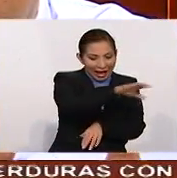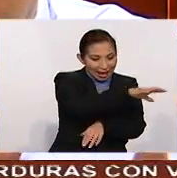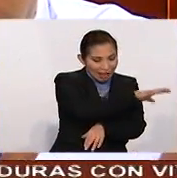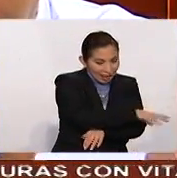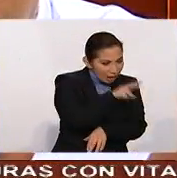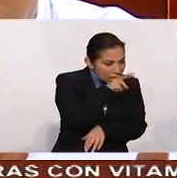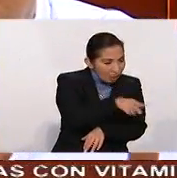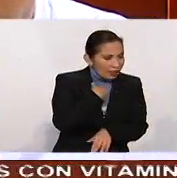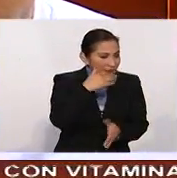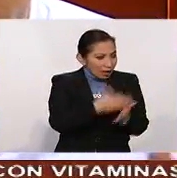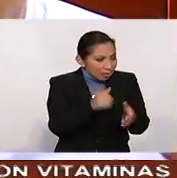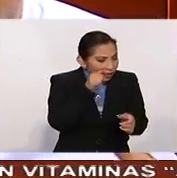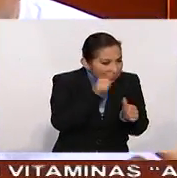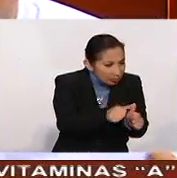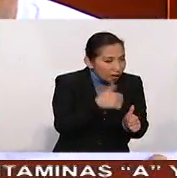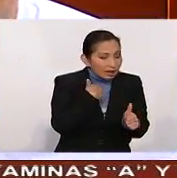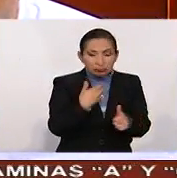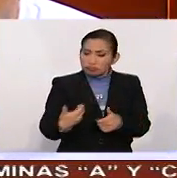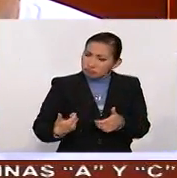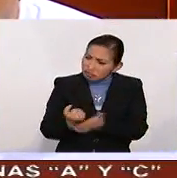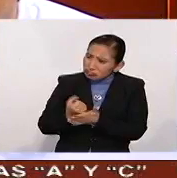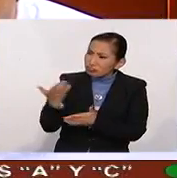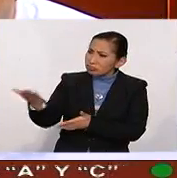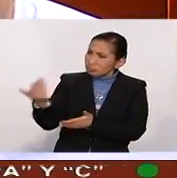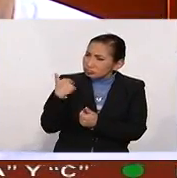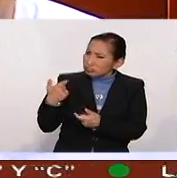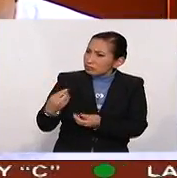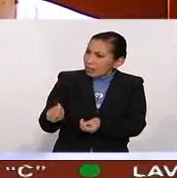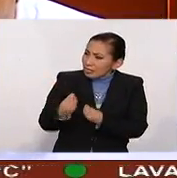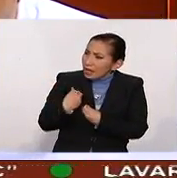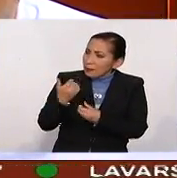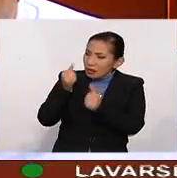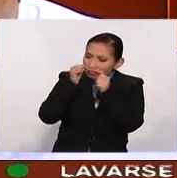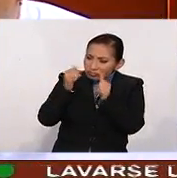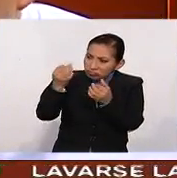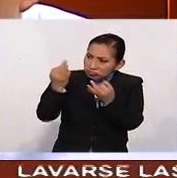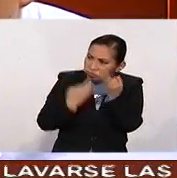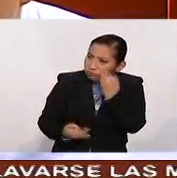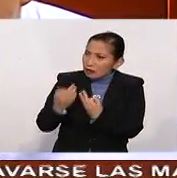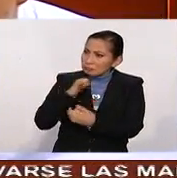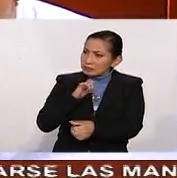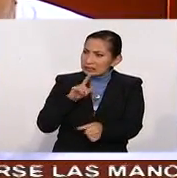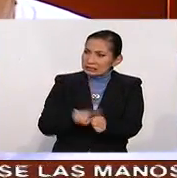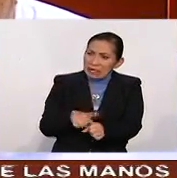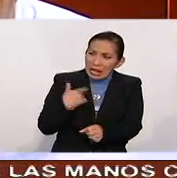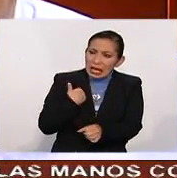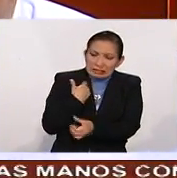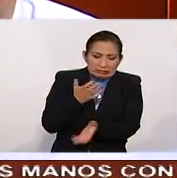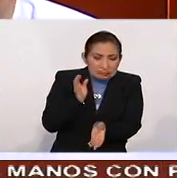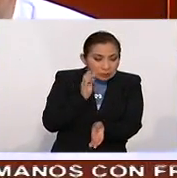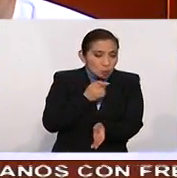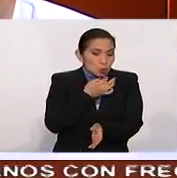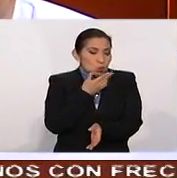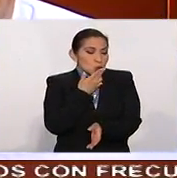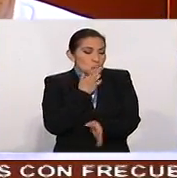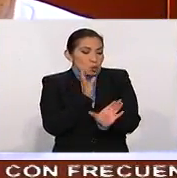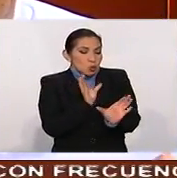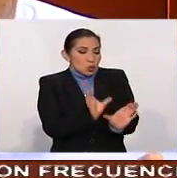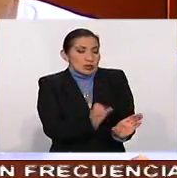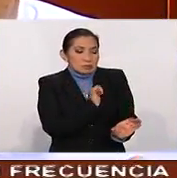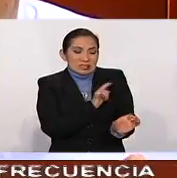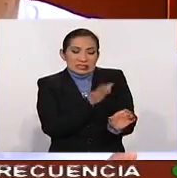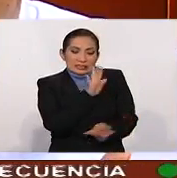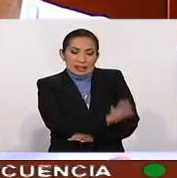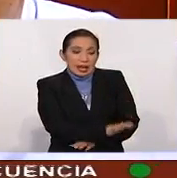se nos están quedando, que reclaman en realidad una atención muy especializada, ¿no? Que lo que queremos hacer